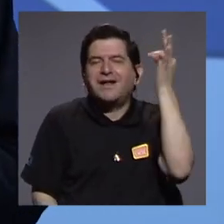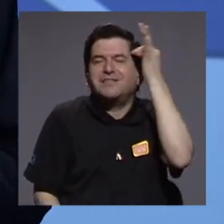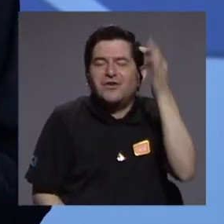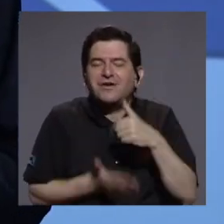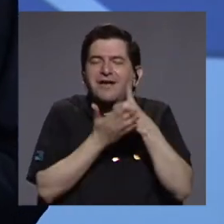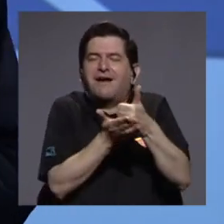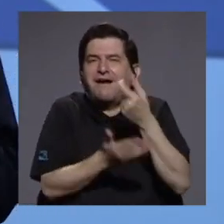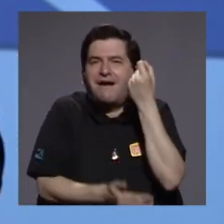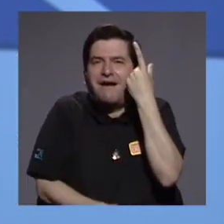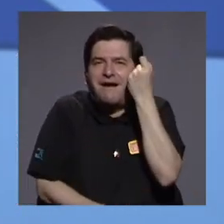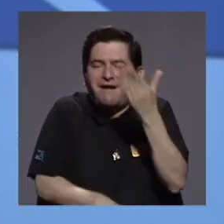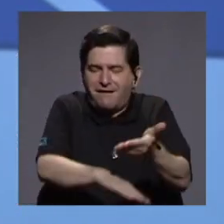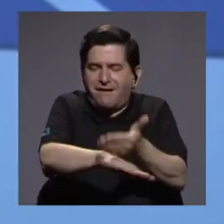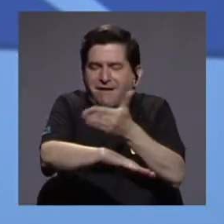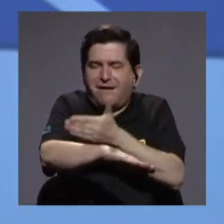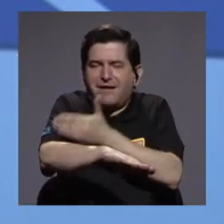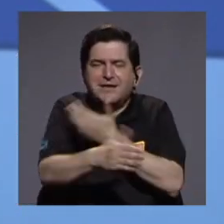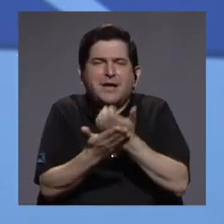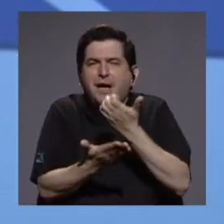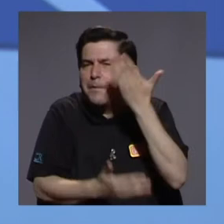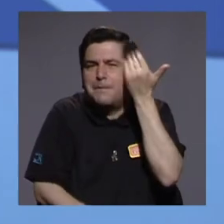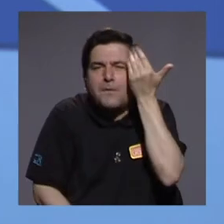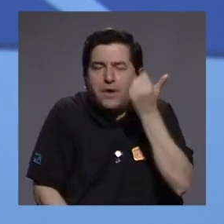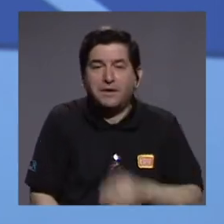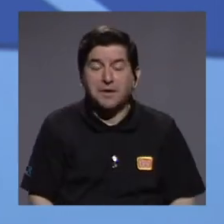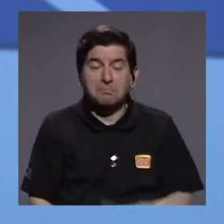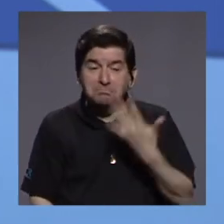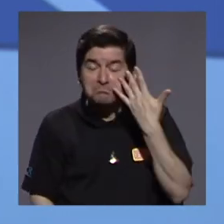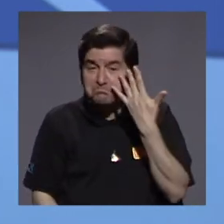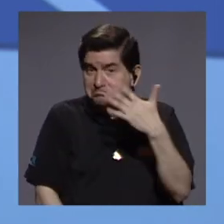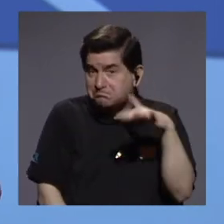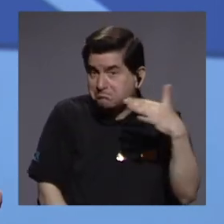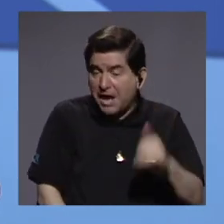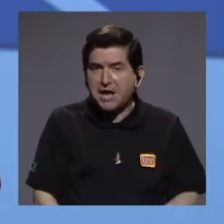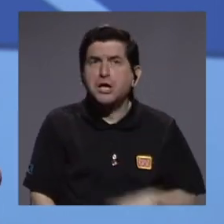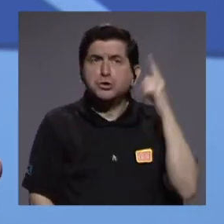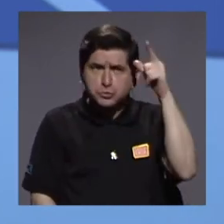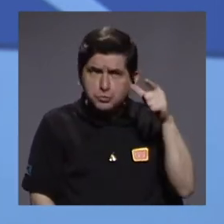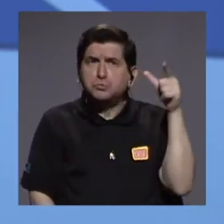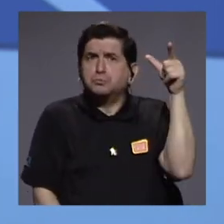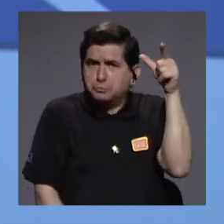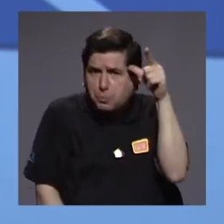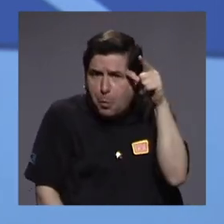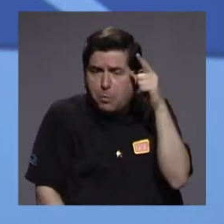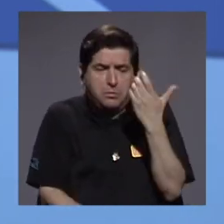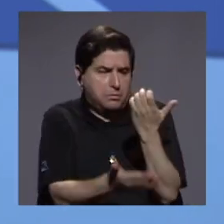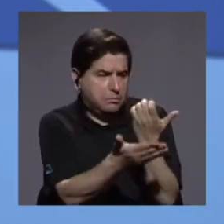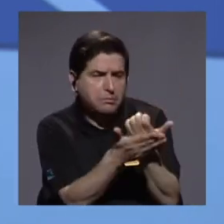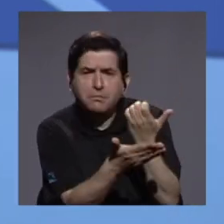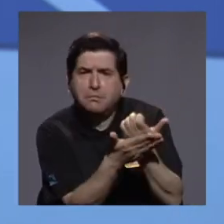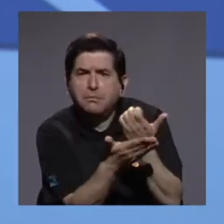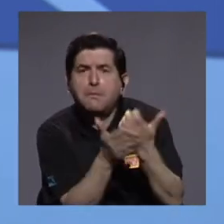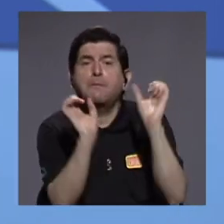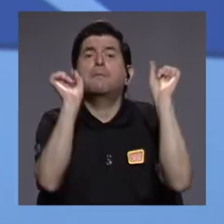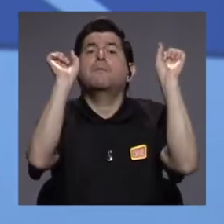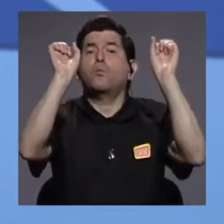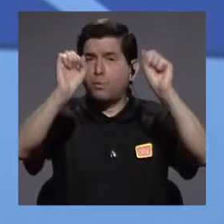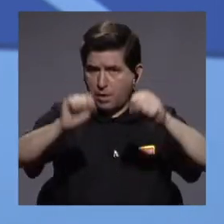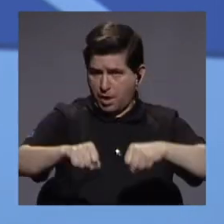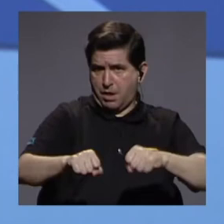ayuda a entender que lo que causa el crecimiento económico al parecer suena lógico que la economía pueda